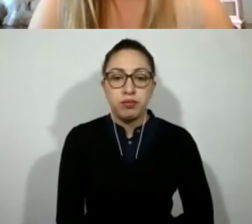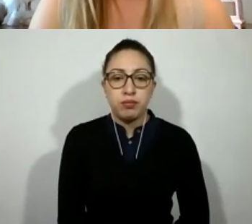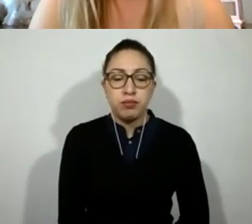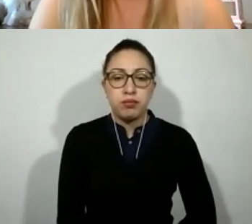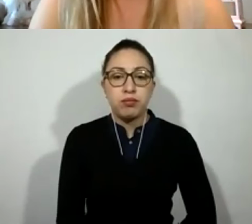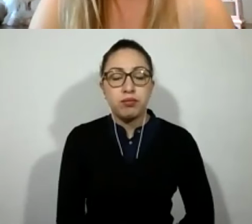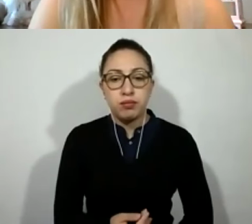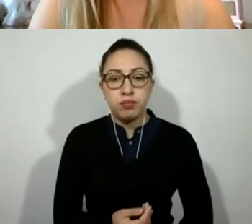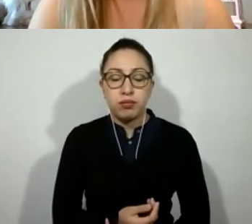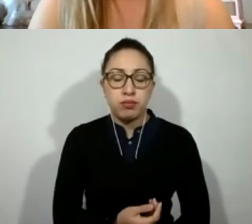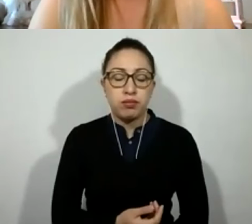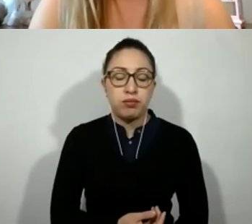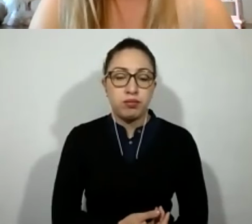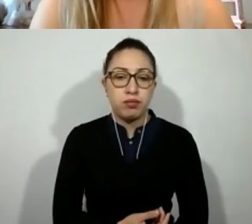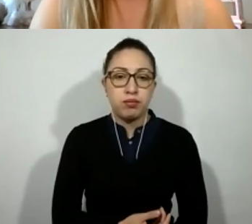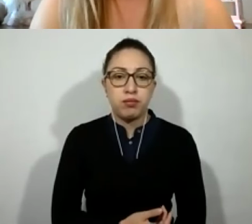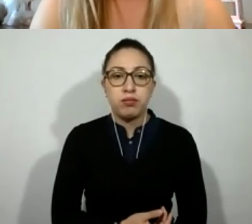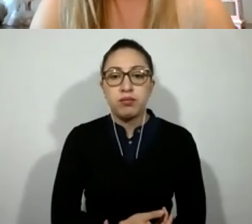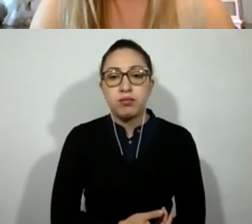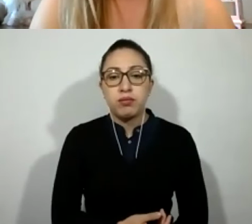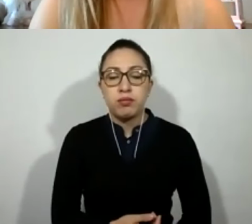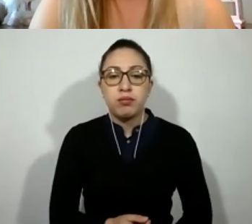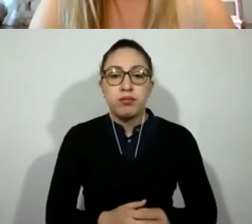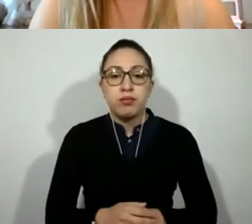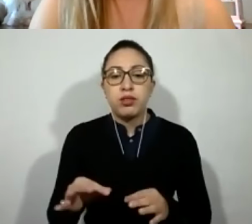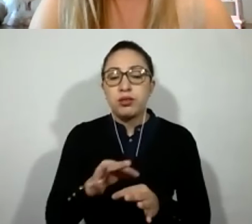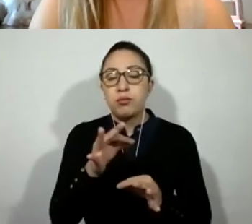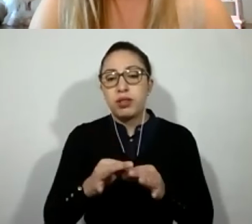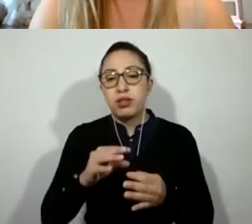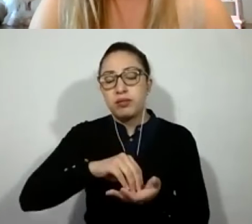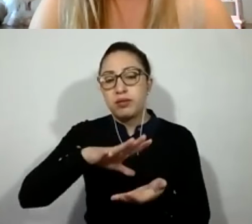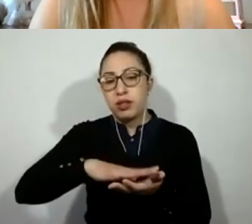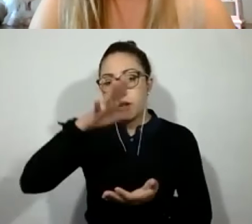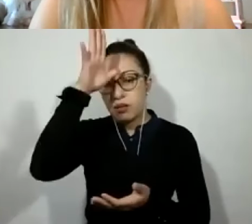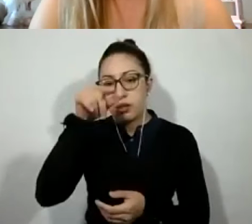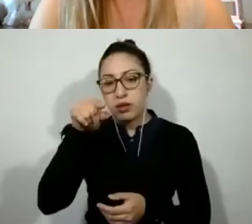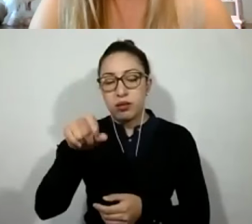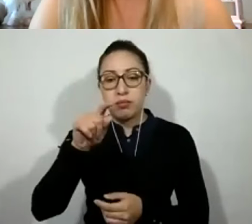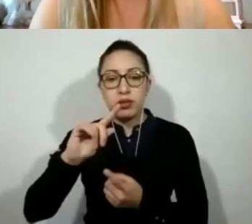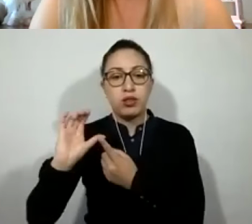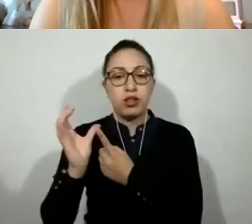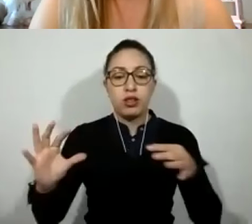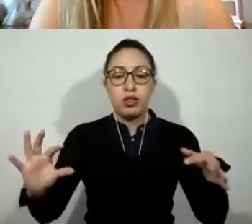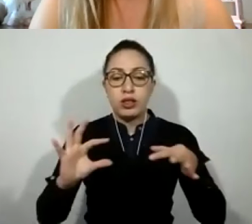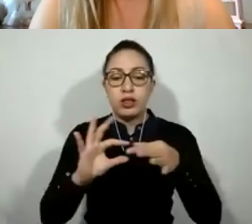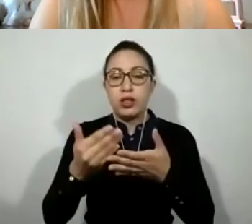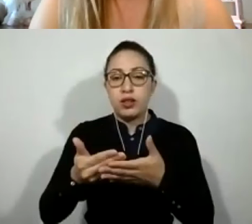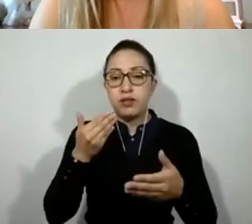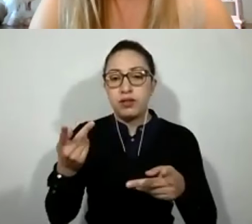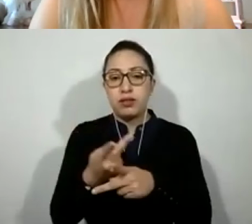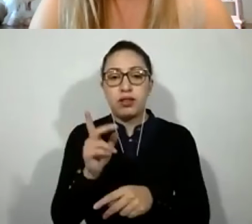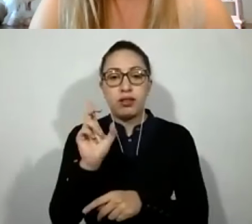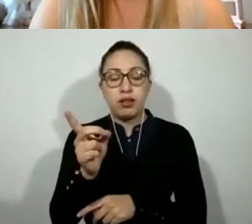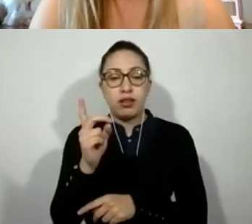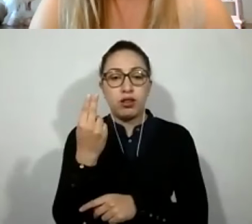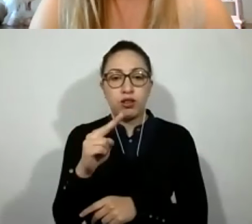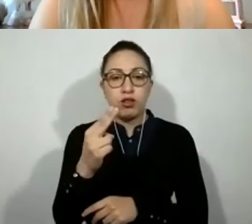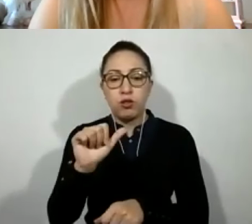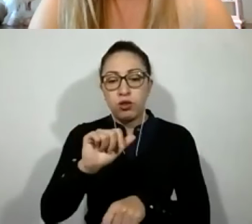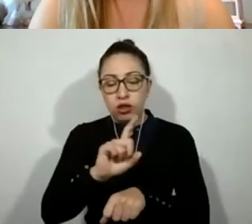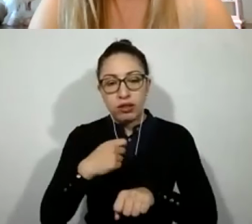los resolutivos del acuerdo de estas Comisiones Unidas de fecha 30 de noviembre pasado, asisto con